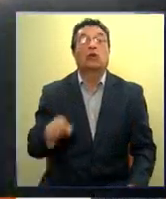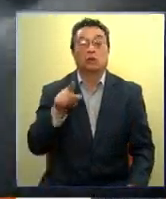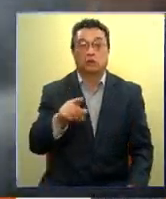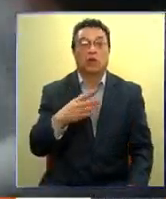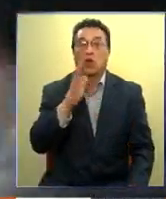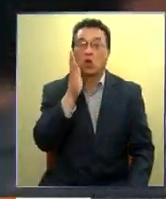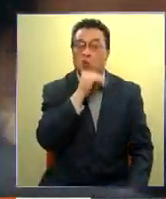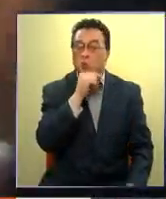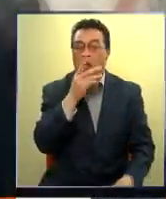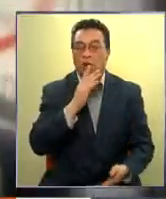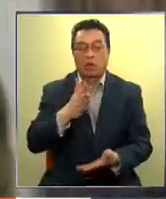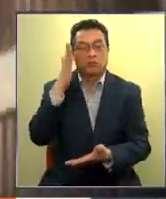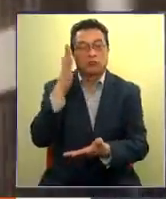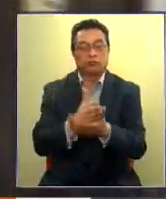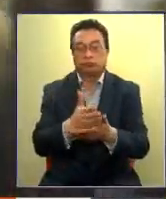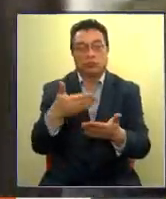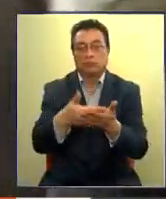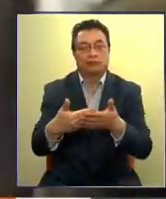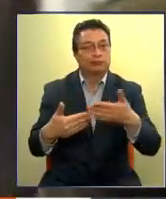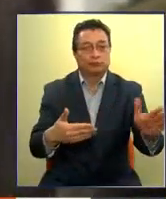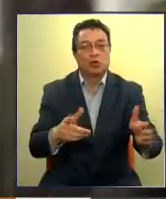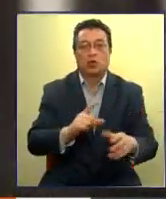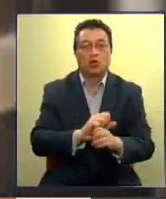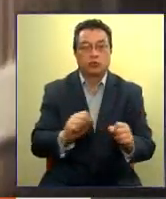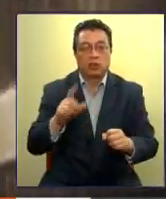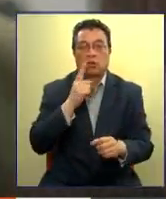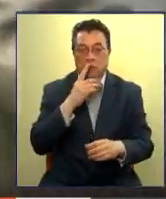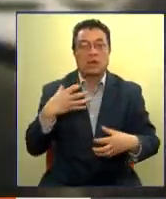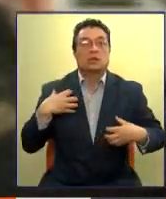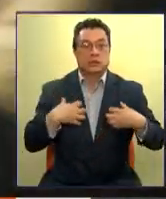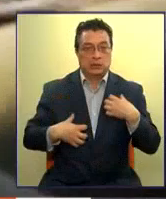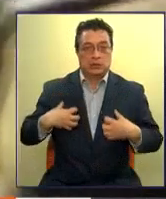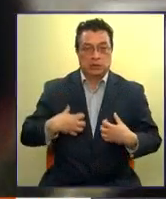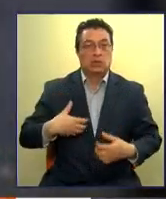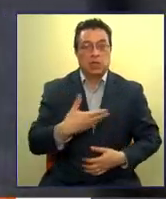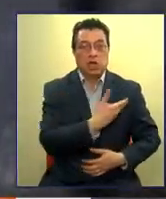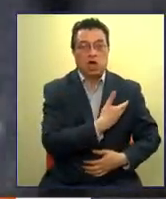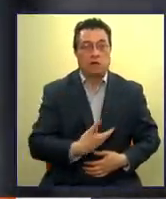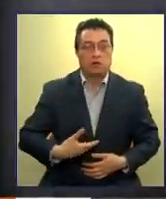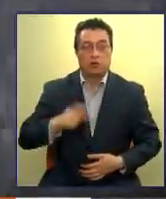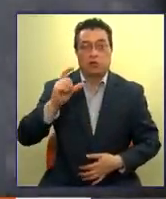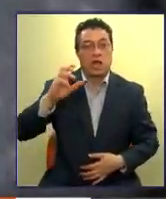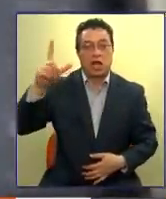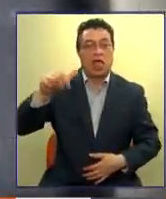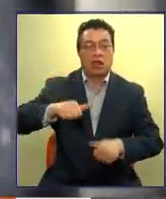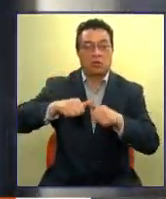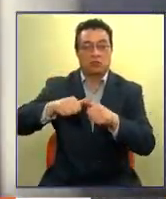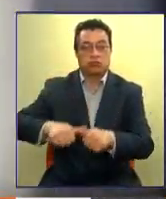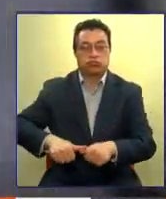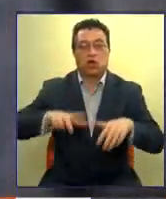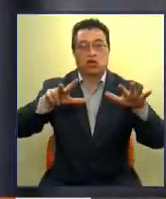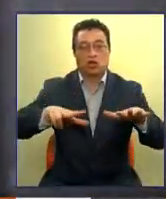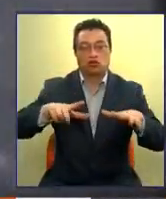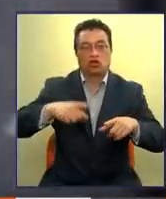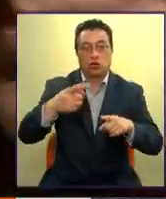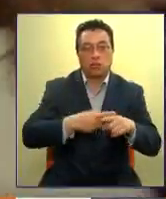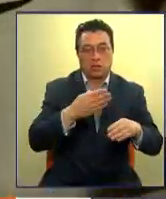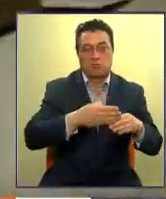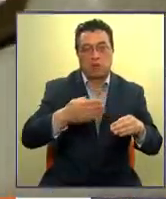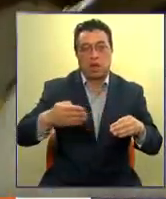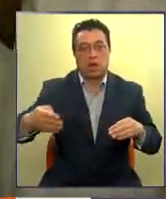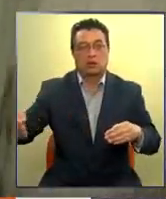mecanismo institucional de remoción y pese a la expresa molestia del gobierno el general se mantuvo en su cargo 18 meses más